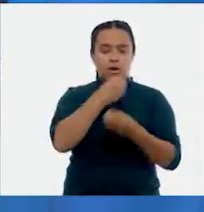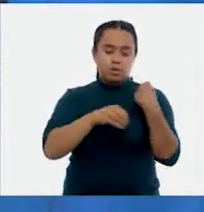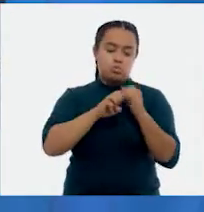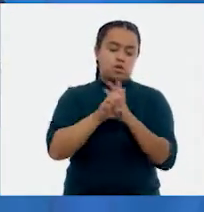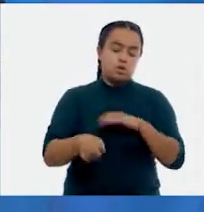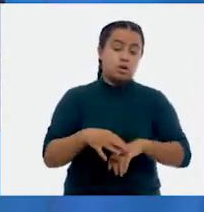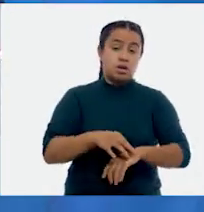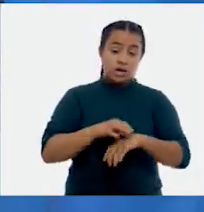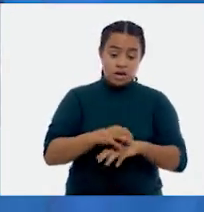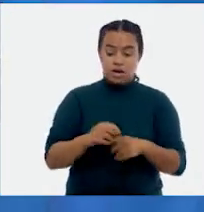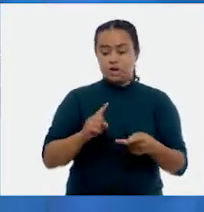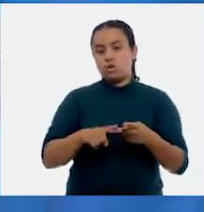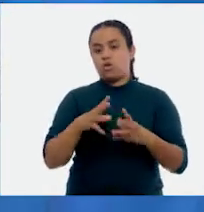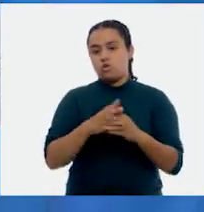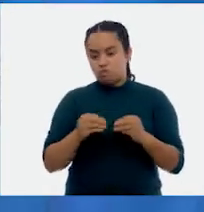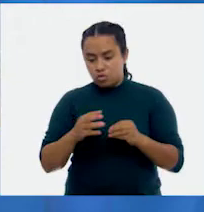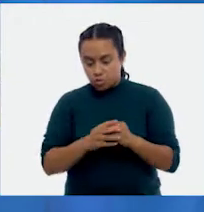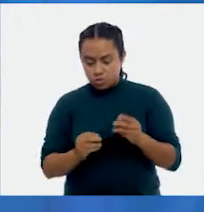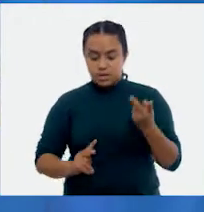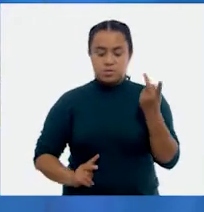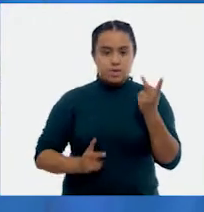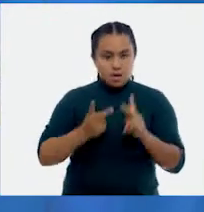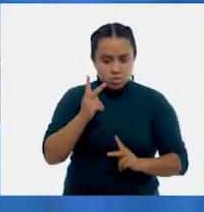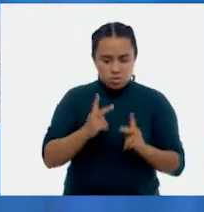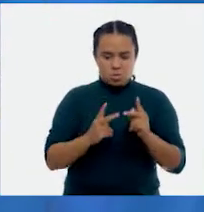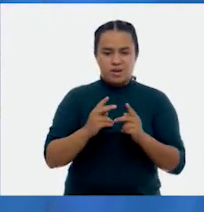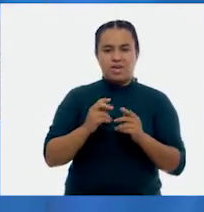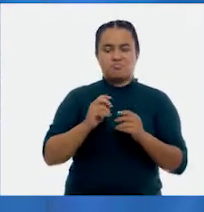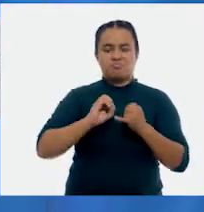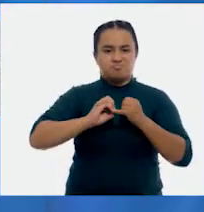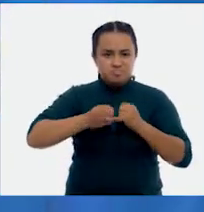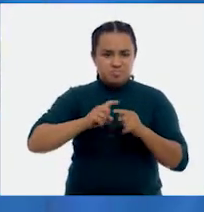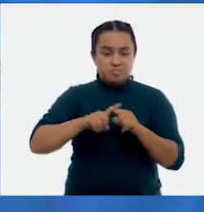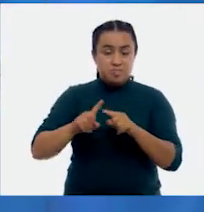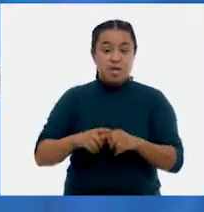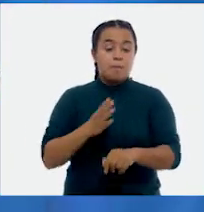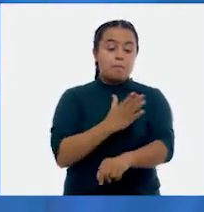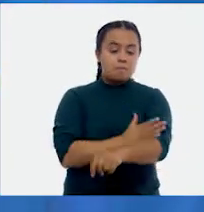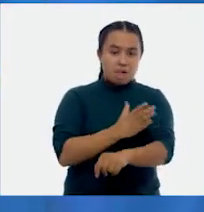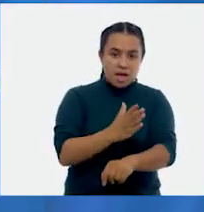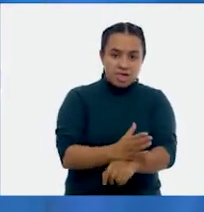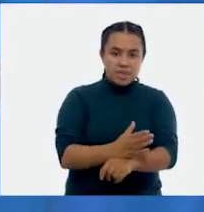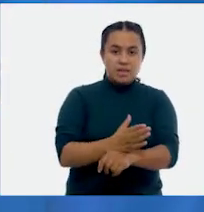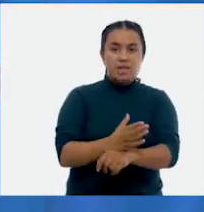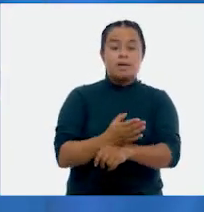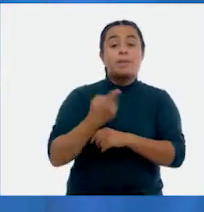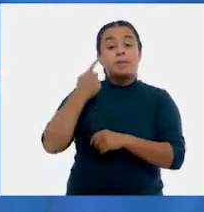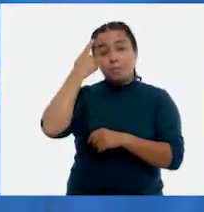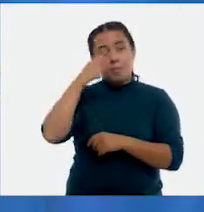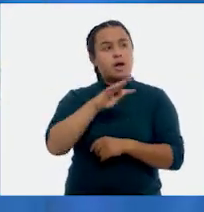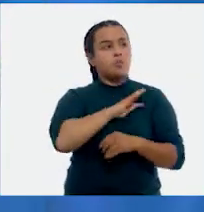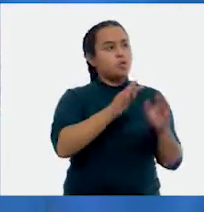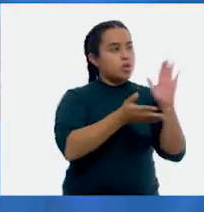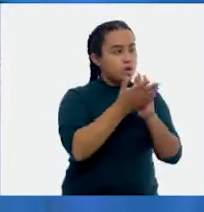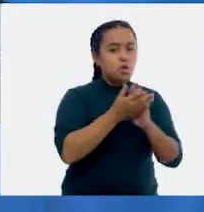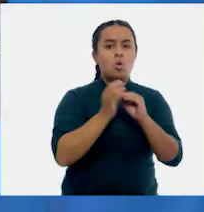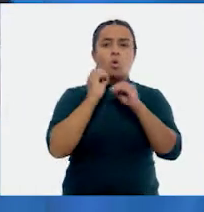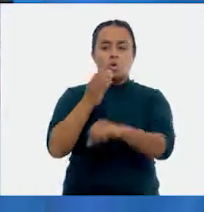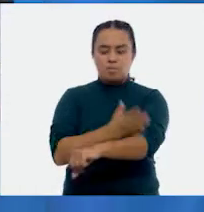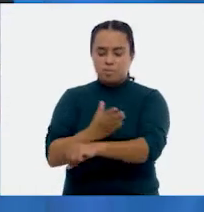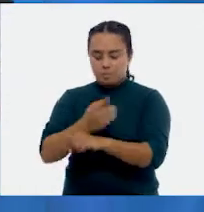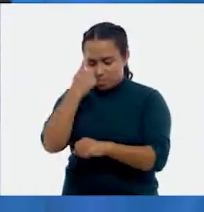carnes, frutas, verduras y semillas, madera y leña para la construcción y para